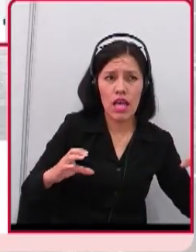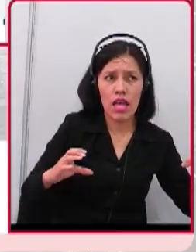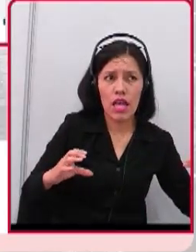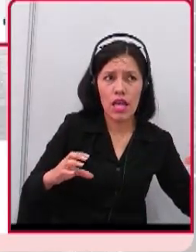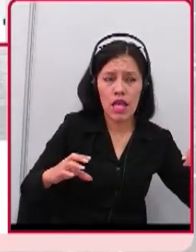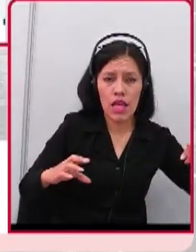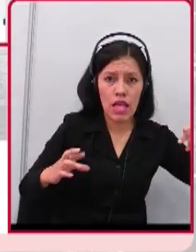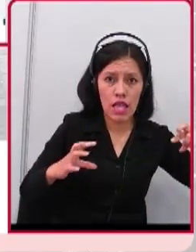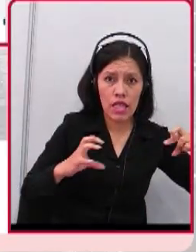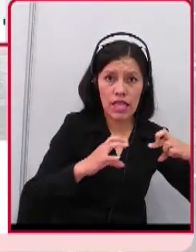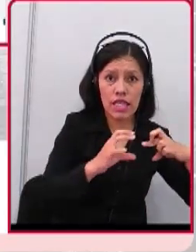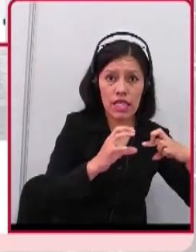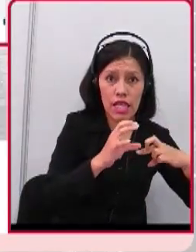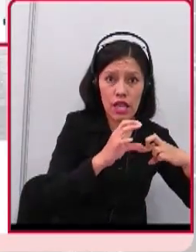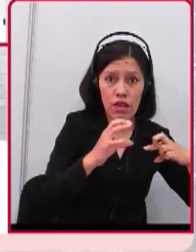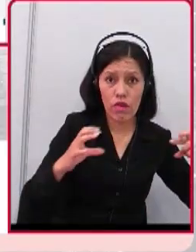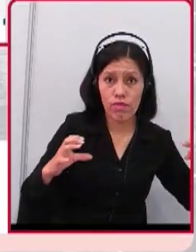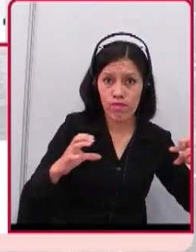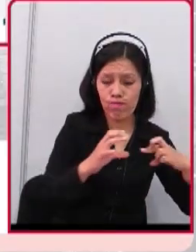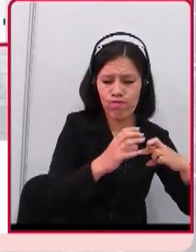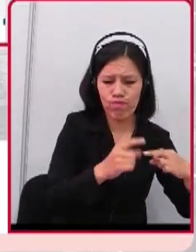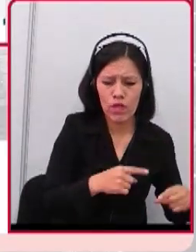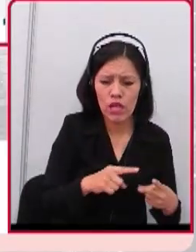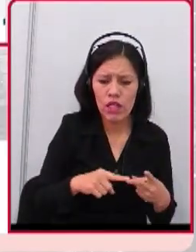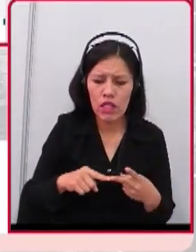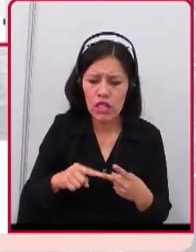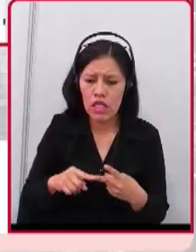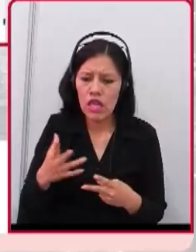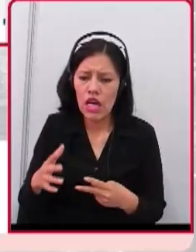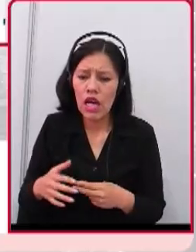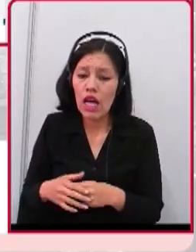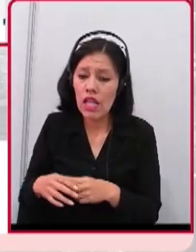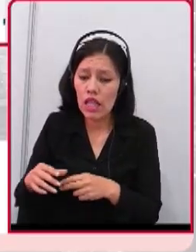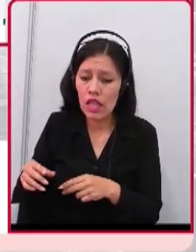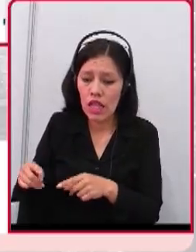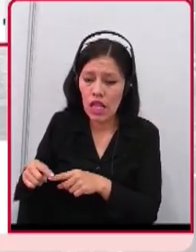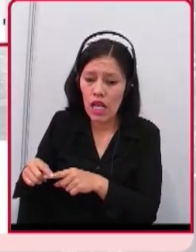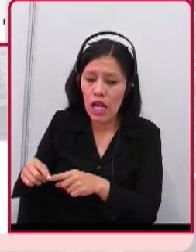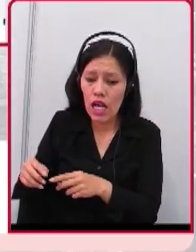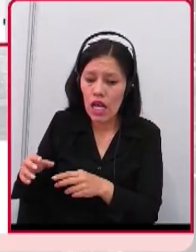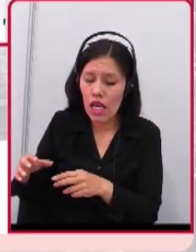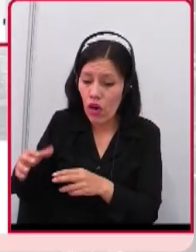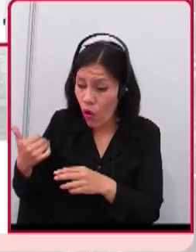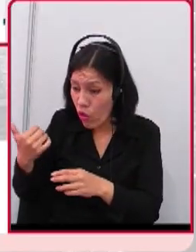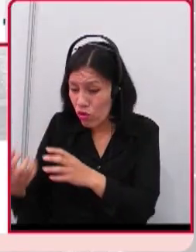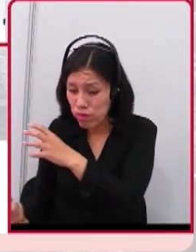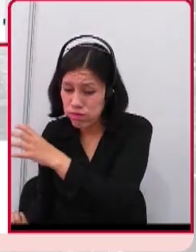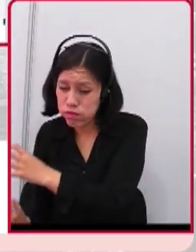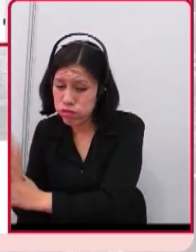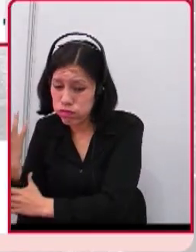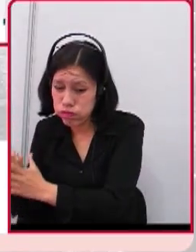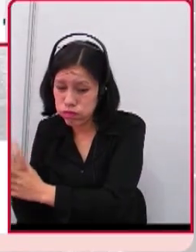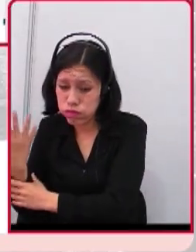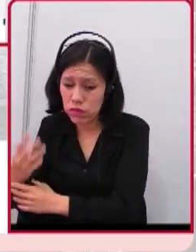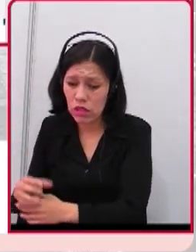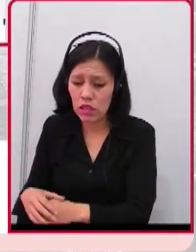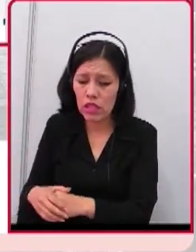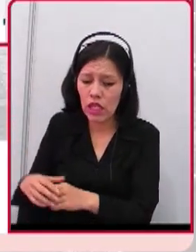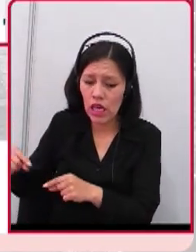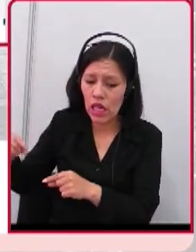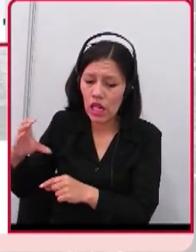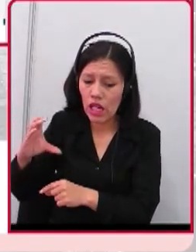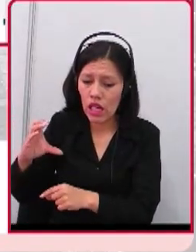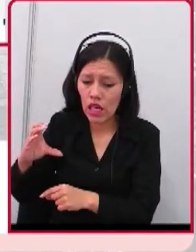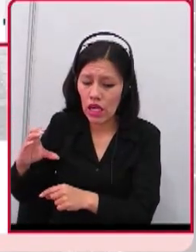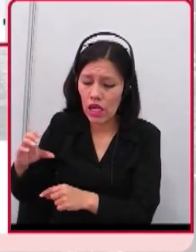el yacimiento del distrito minero de Colquijirca, que está compuesto por tres principales yacimientos, ¿no? En la parte norte tenemos